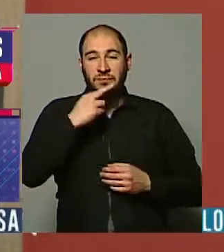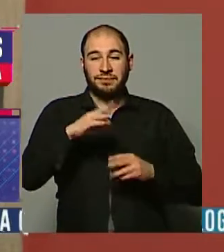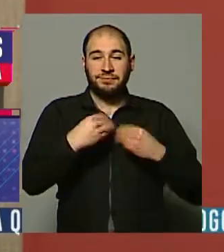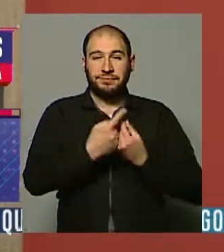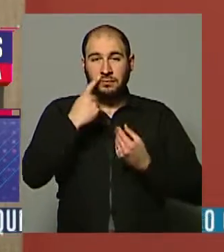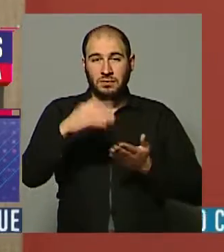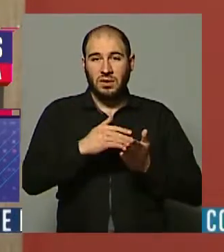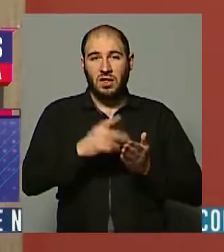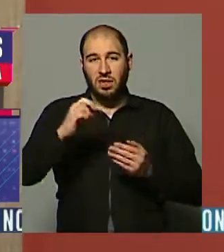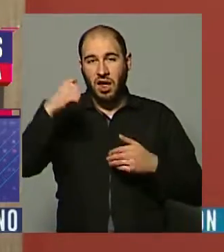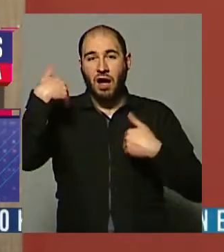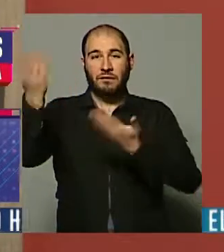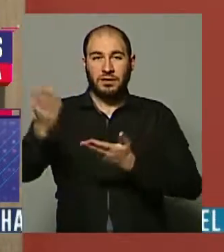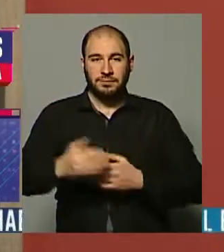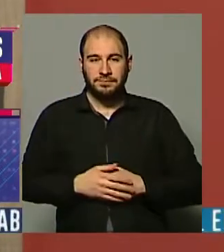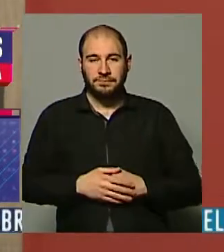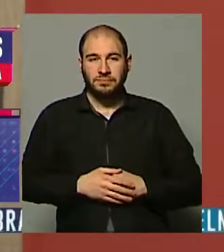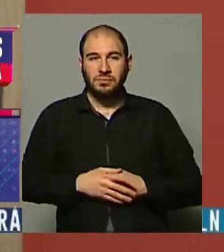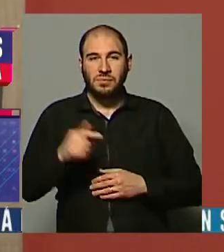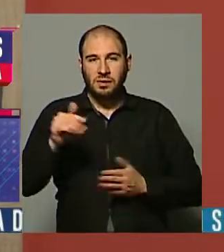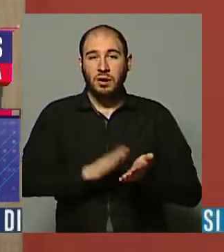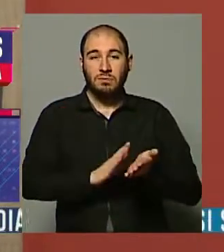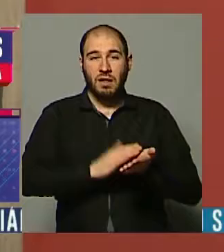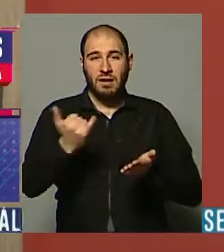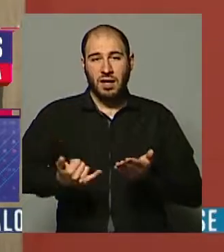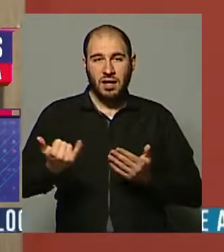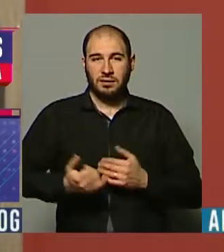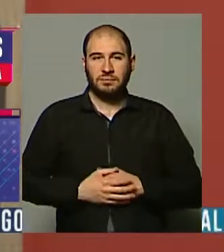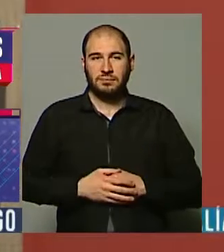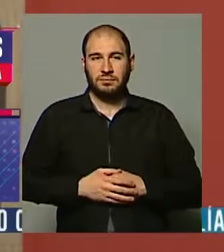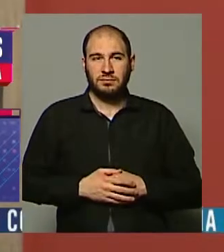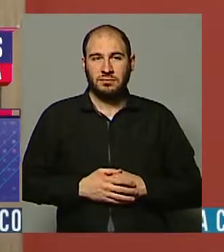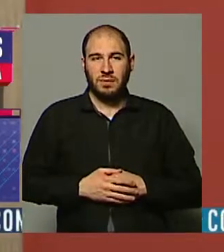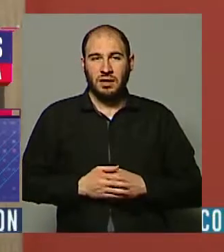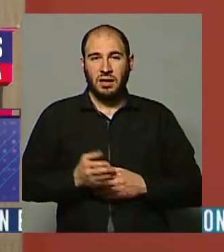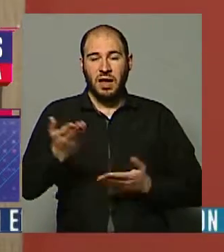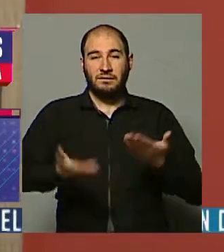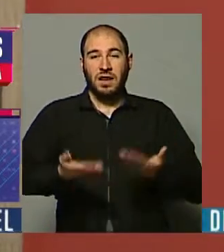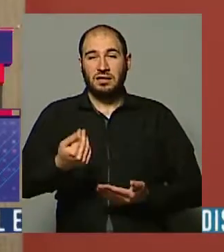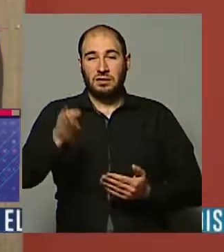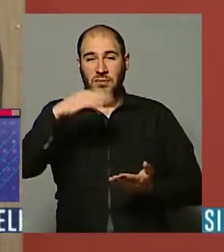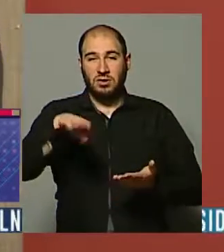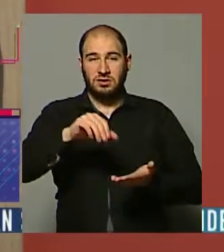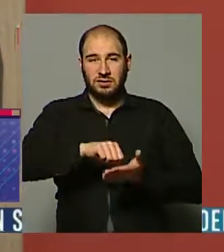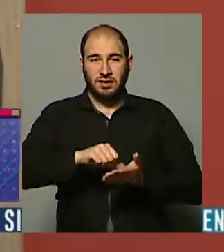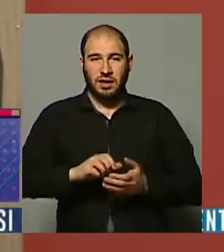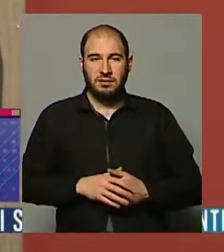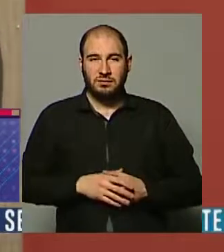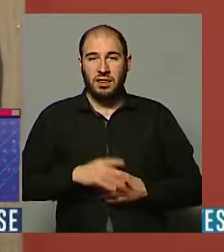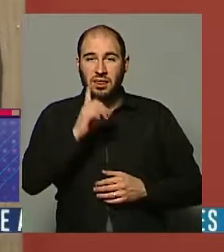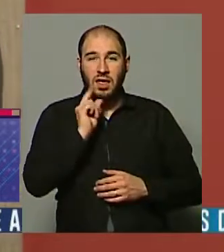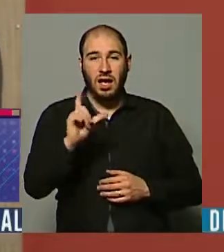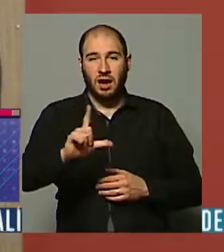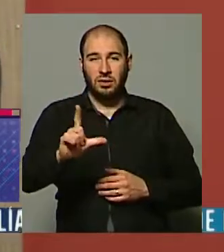$1.000 millones y esto está totalmente comprobado por el balance del Banco Central y evidentemente el